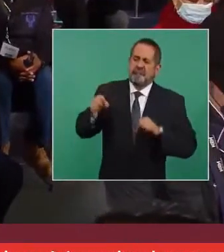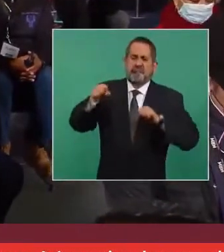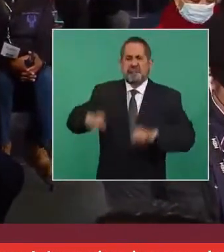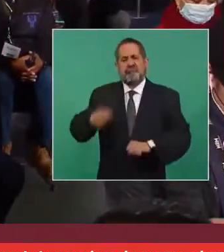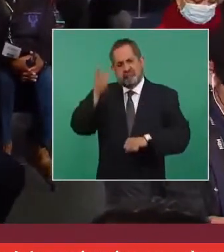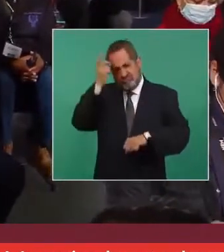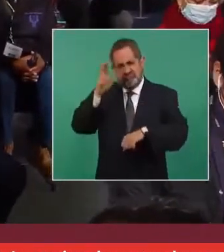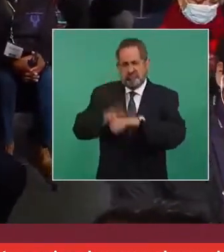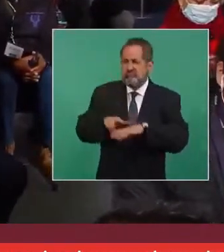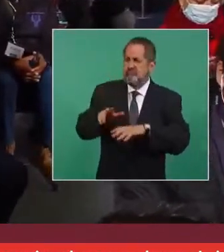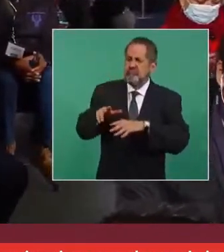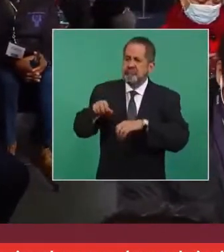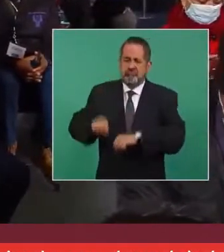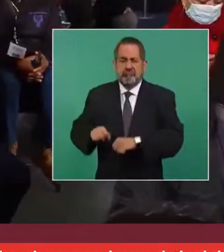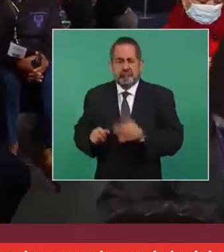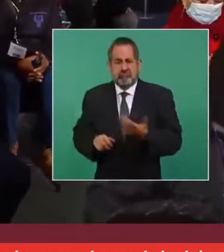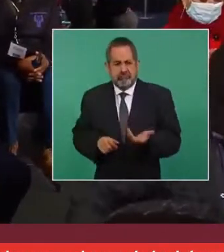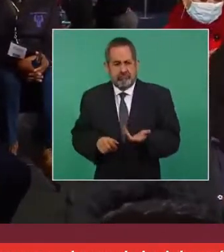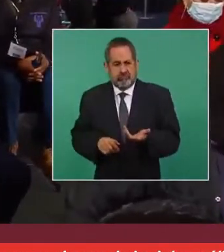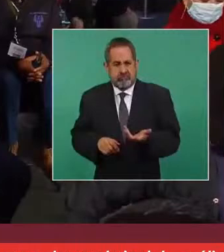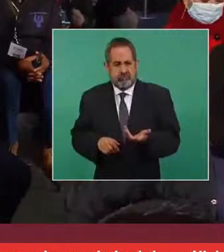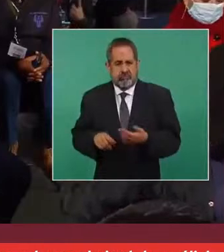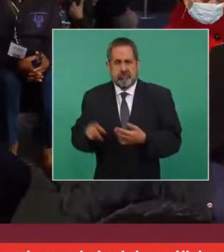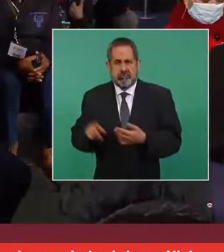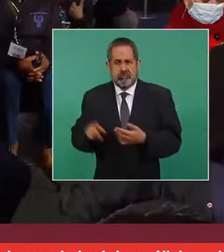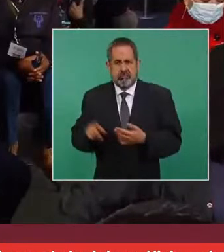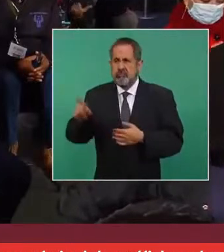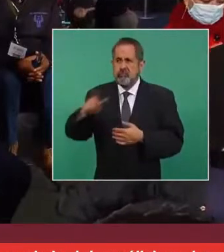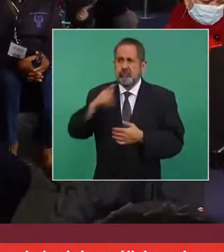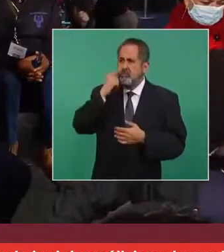no quieren que se sepa la información